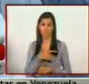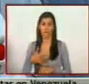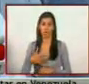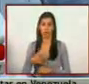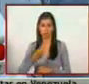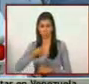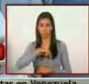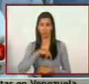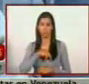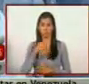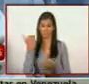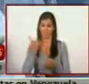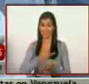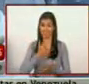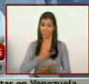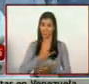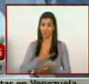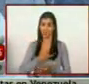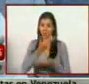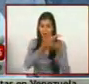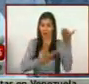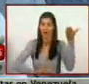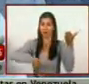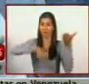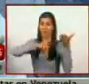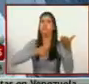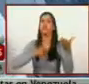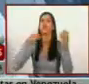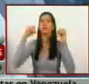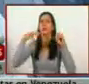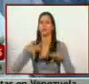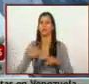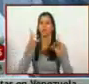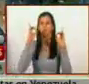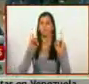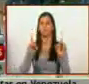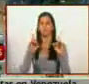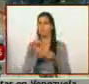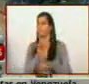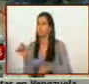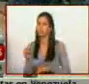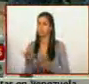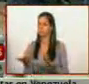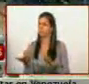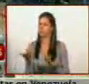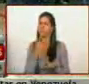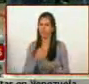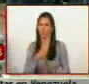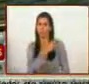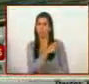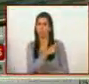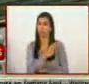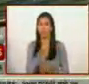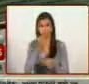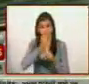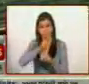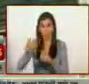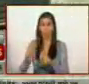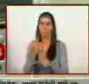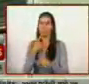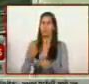nosotros, con puño y letra, se le hiciéramos la carta de renuncia y decidiéramos de renunciar. Estos empleados aseguran